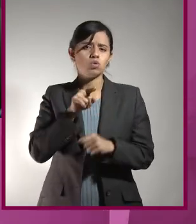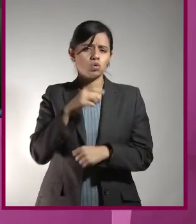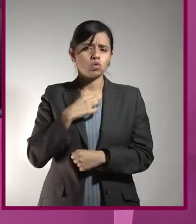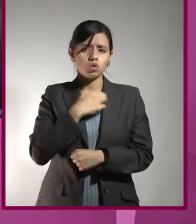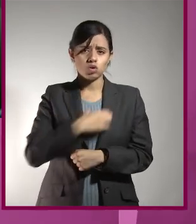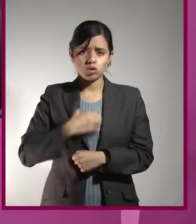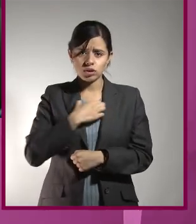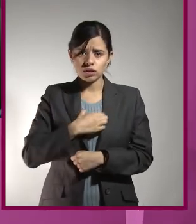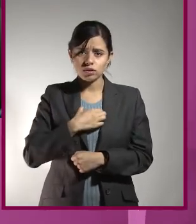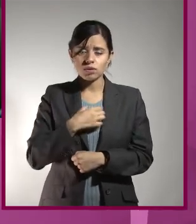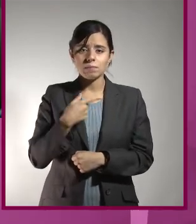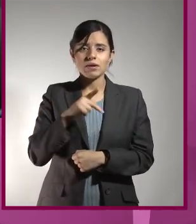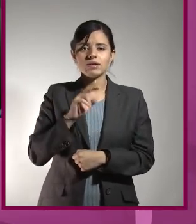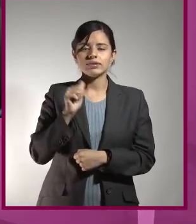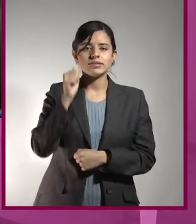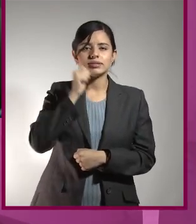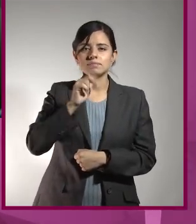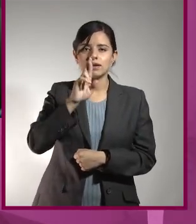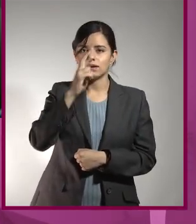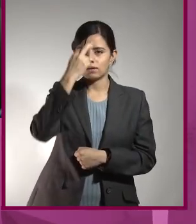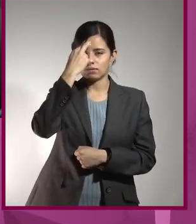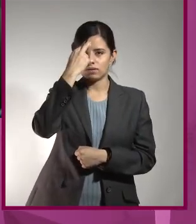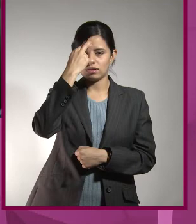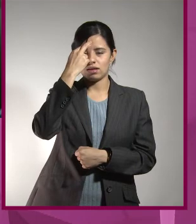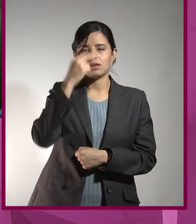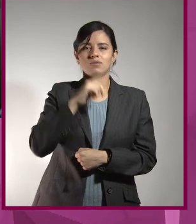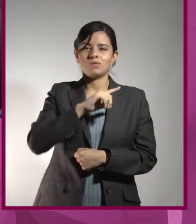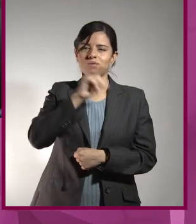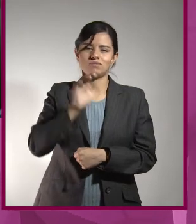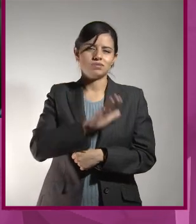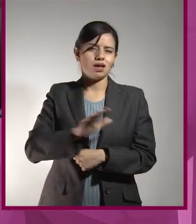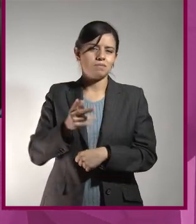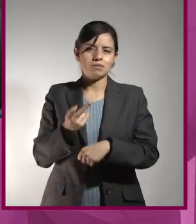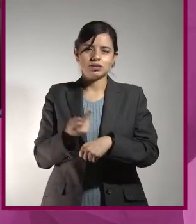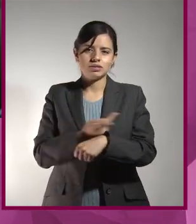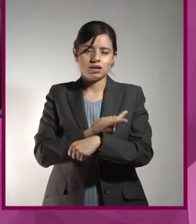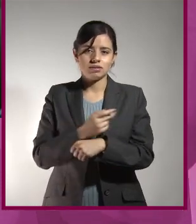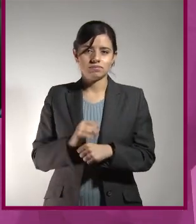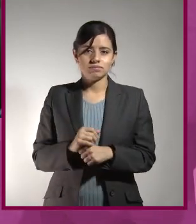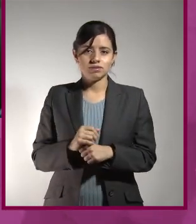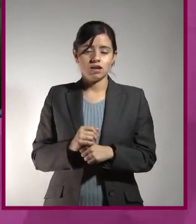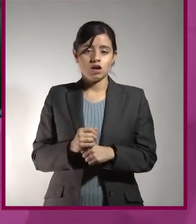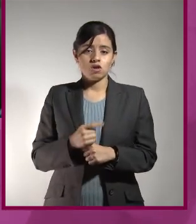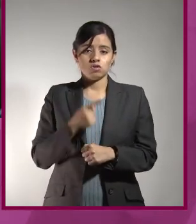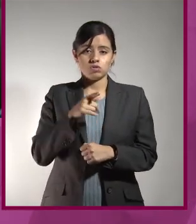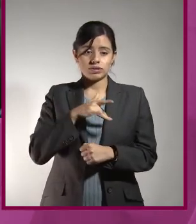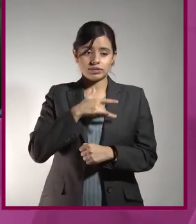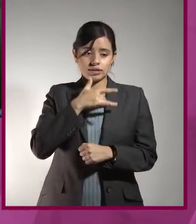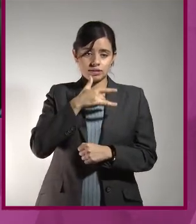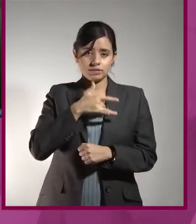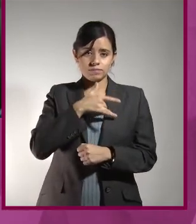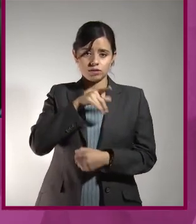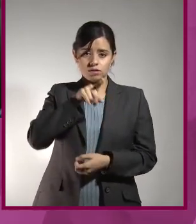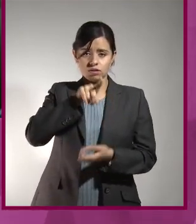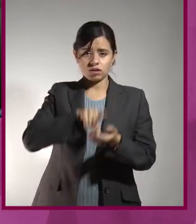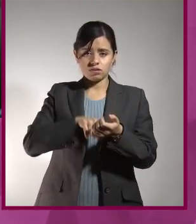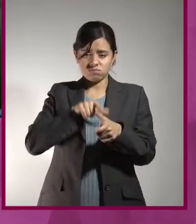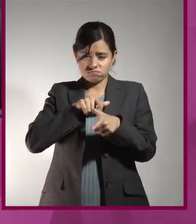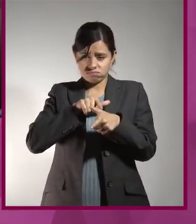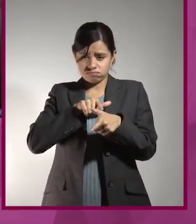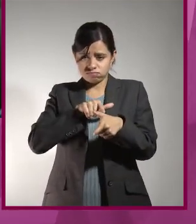alegría, pero recuérdate que va a pasar. Ninguna cosa, ninguna emoción